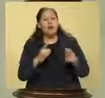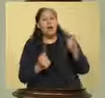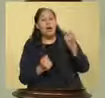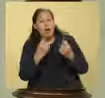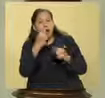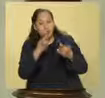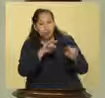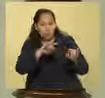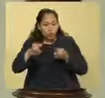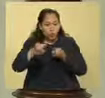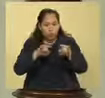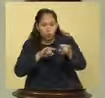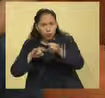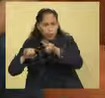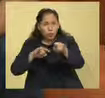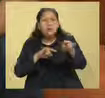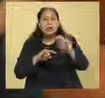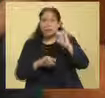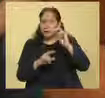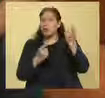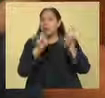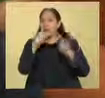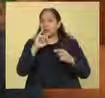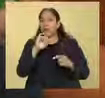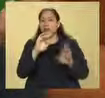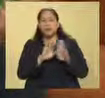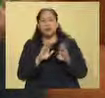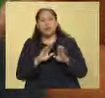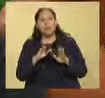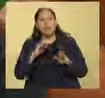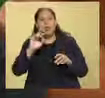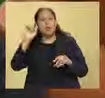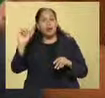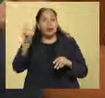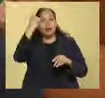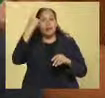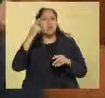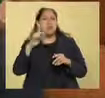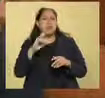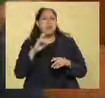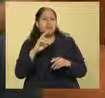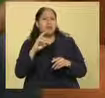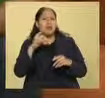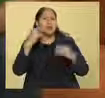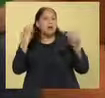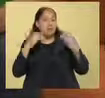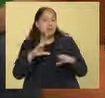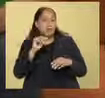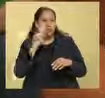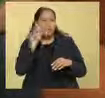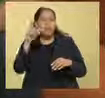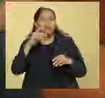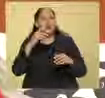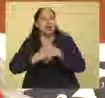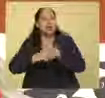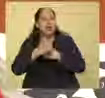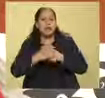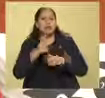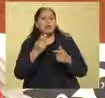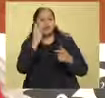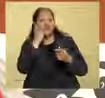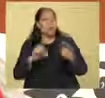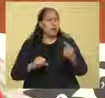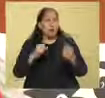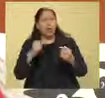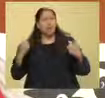meta al primero el segundo totalmente porque porque ya no están pelean el campeonato no tiene nada que perder que es lo que quiere ganar la carrera no les importa arriesgar no les